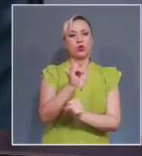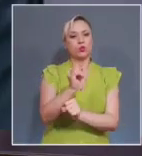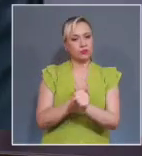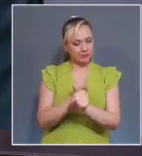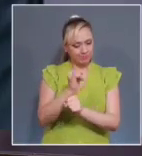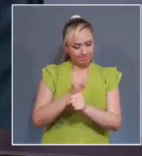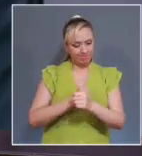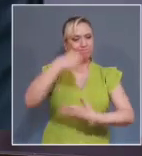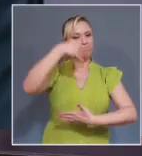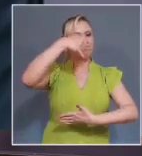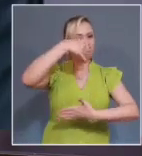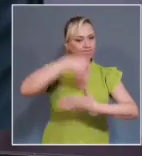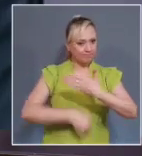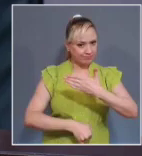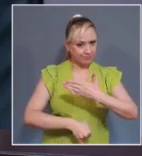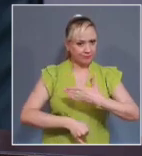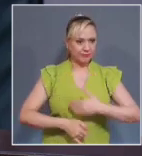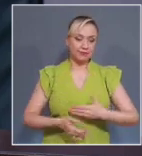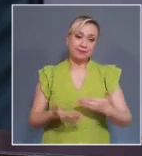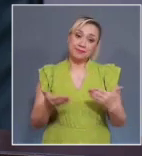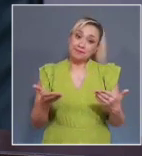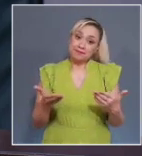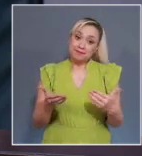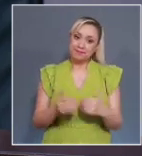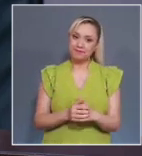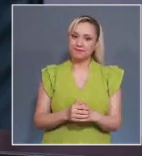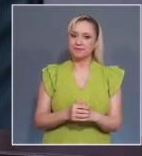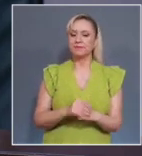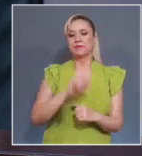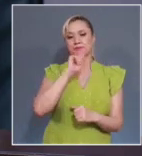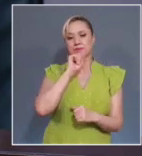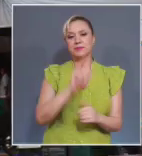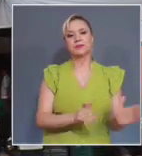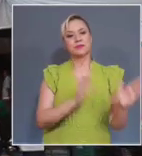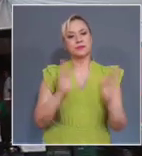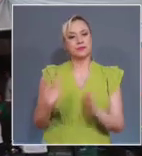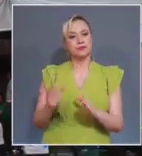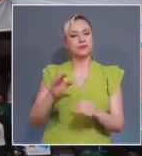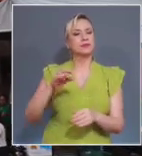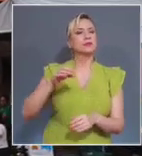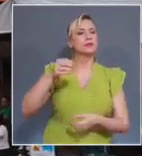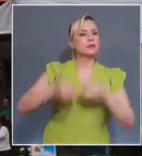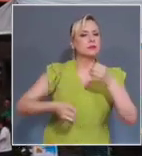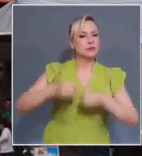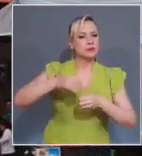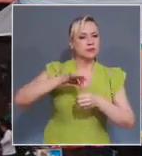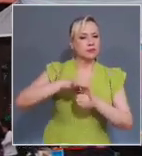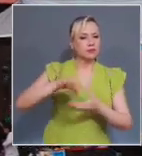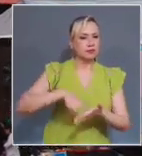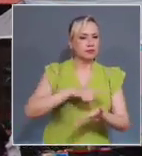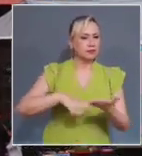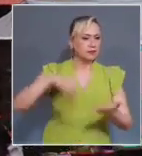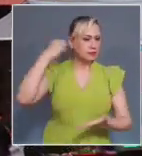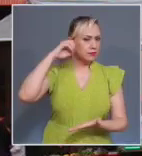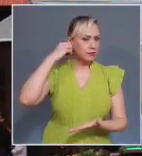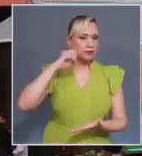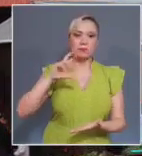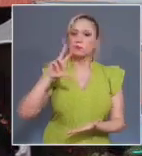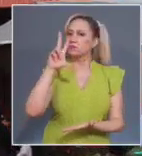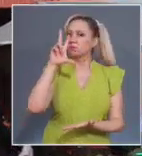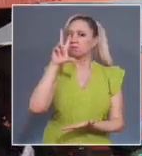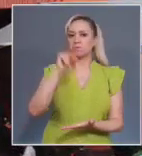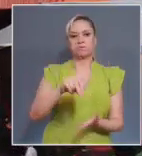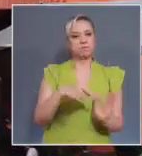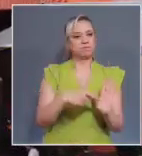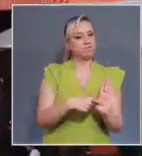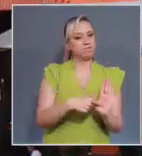otro asunto, la Sala Superior revocó la resolución del Tribunal Electoral de Oaxaca que había invalidado la elección de concejales del municipio de